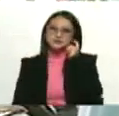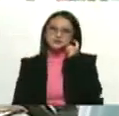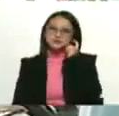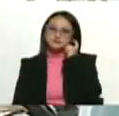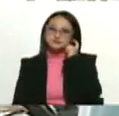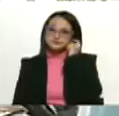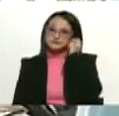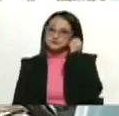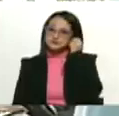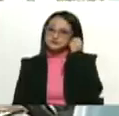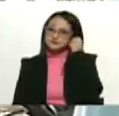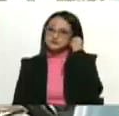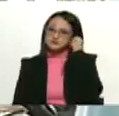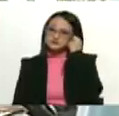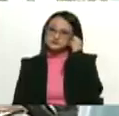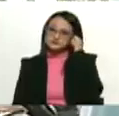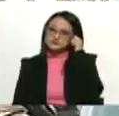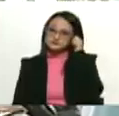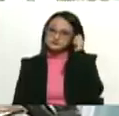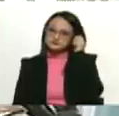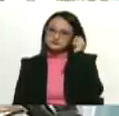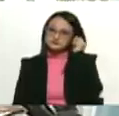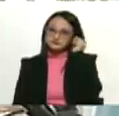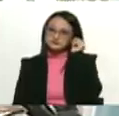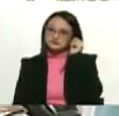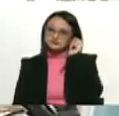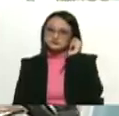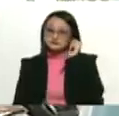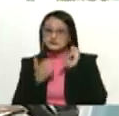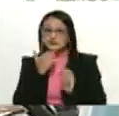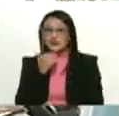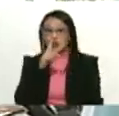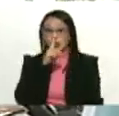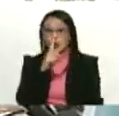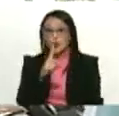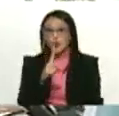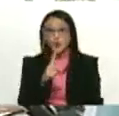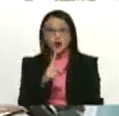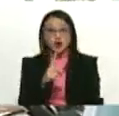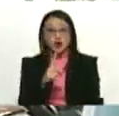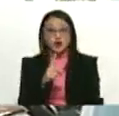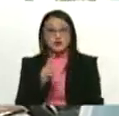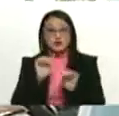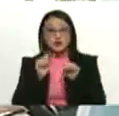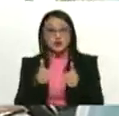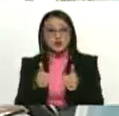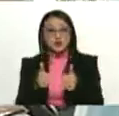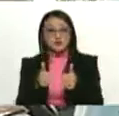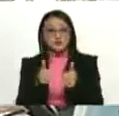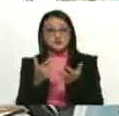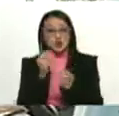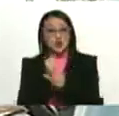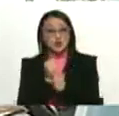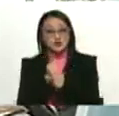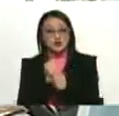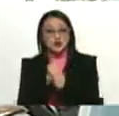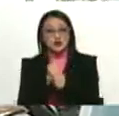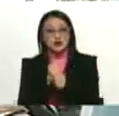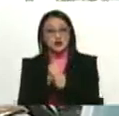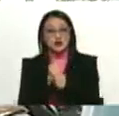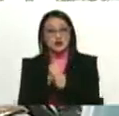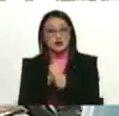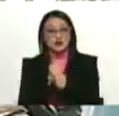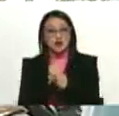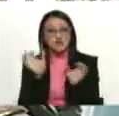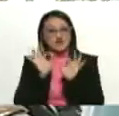quiero destacar que ya vamos para un año de haber arrancado esta jornada con este